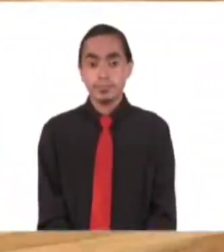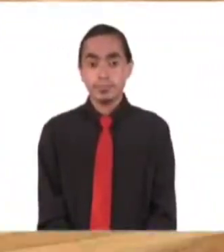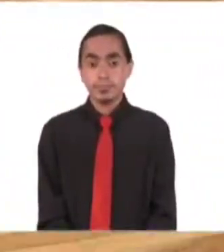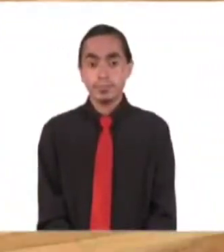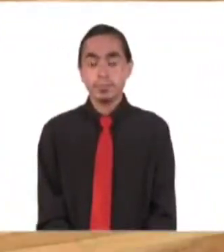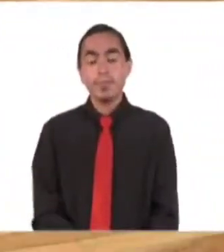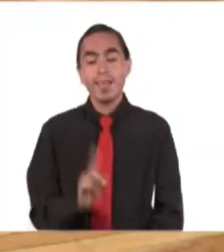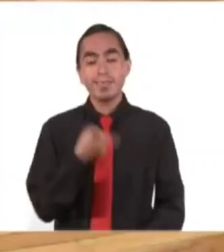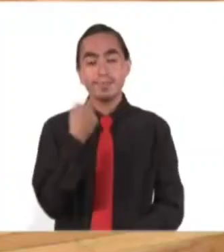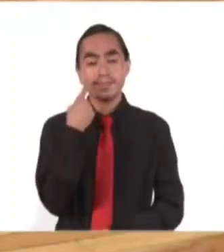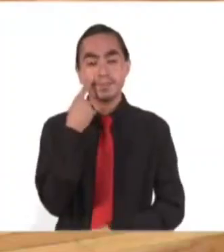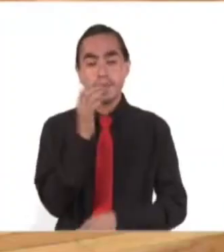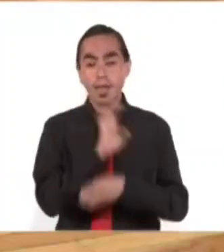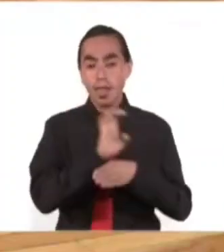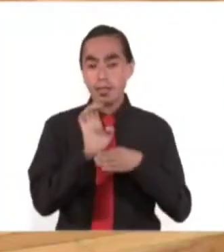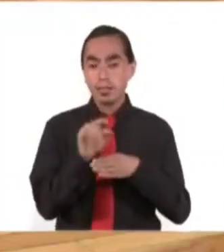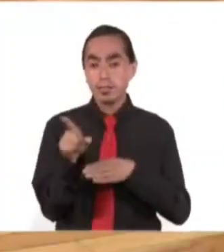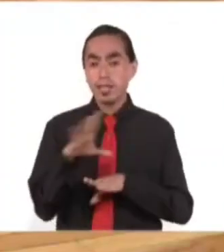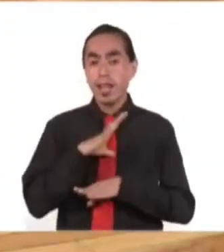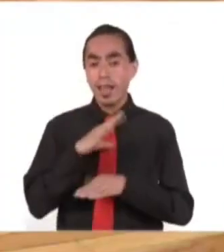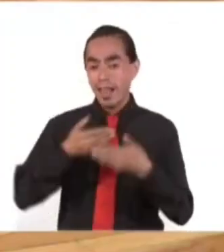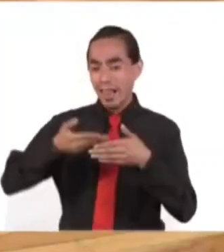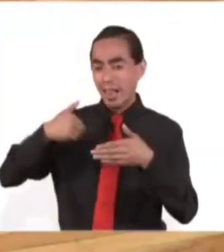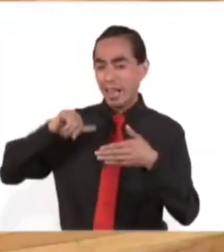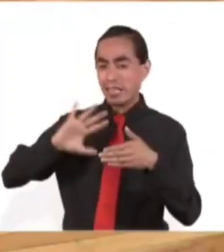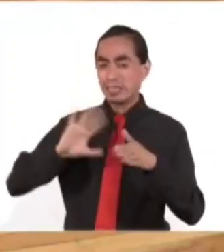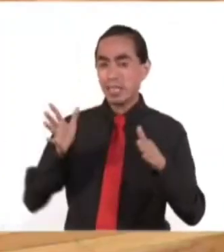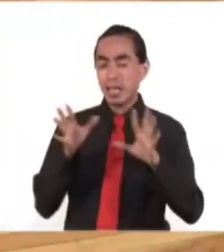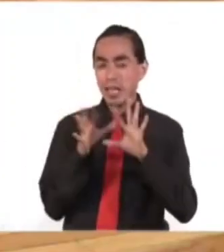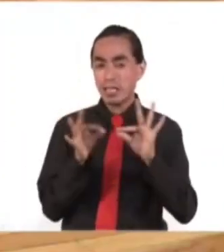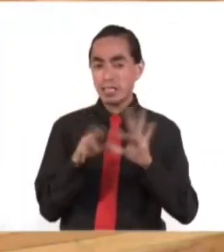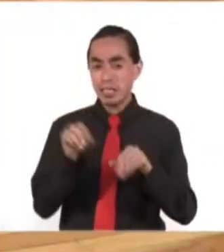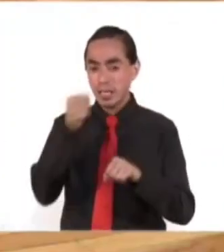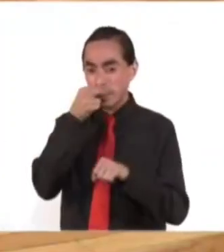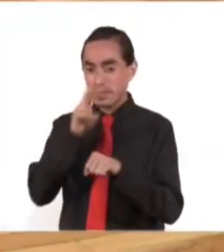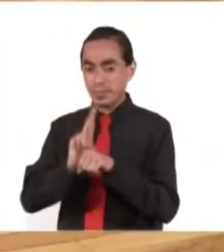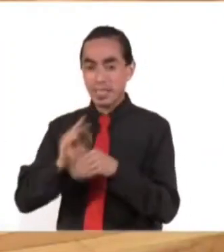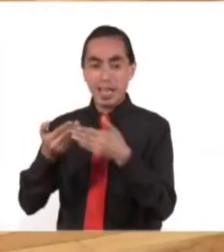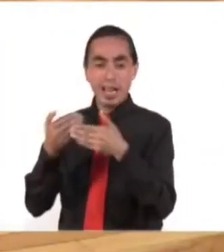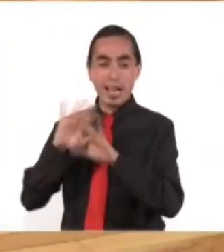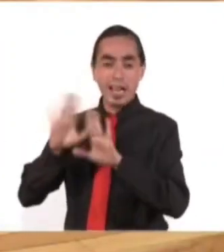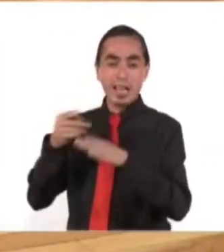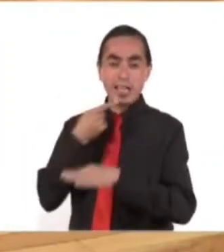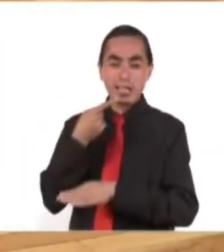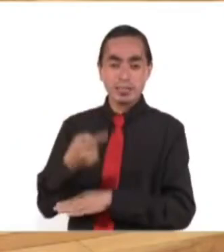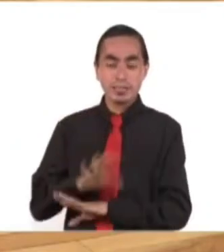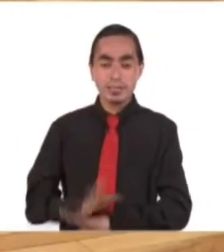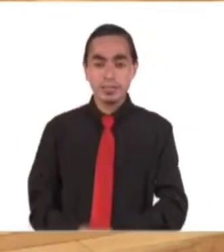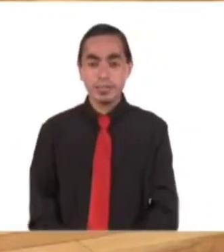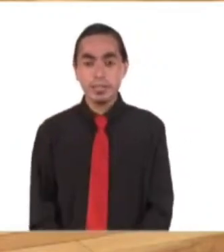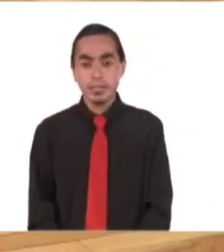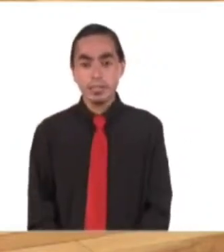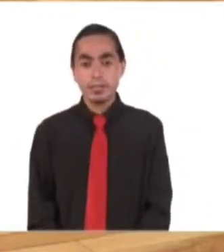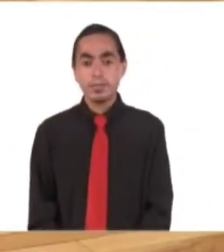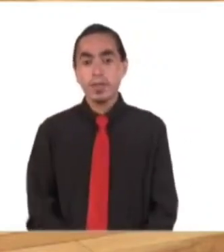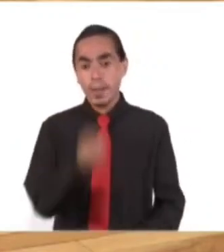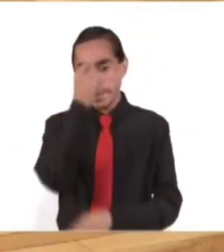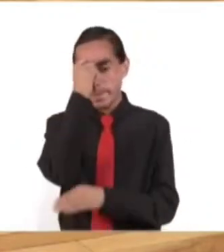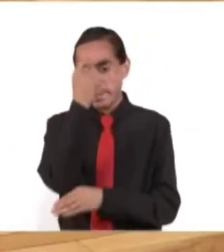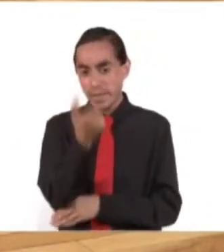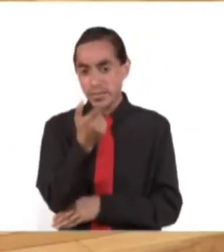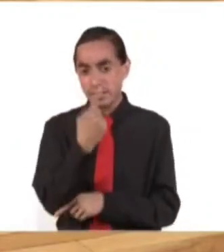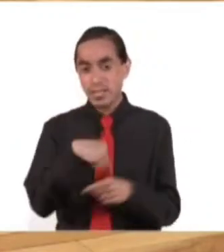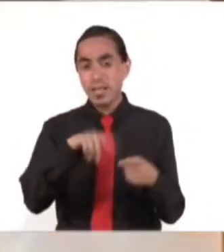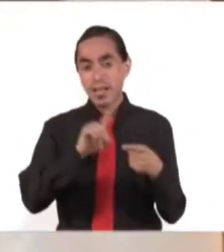Miren, entonces, decía antes, la Secretaría, ya lo dijo Ofelia, fue creada por la unión